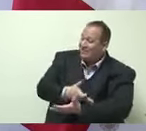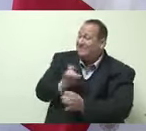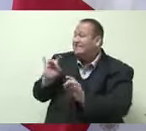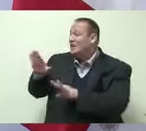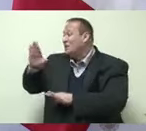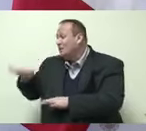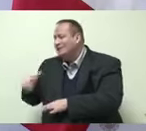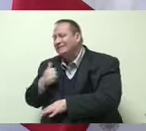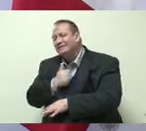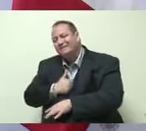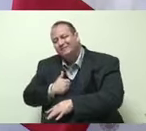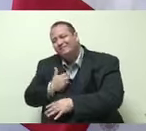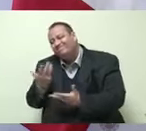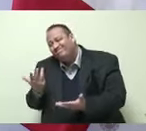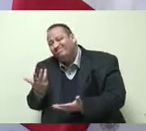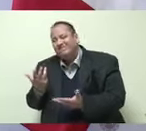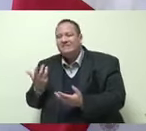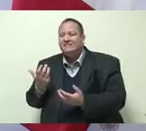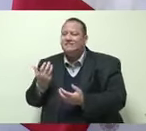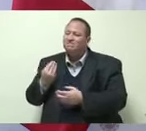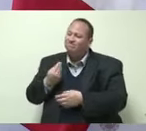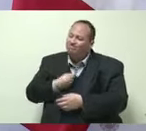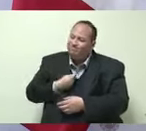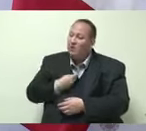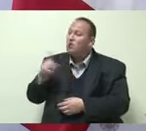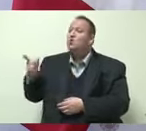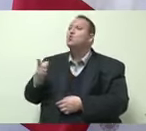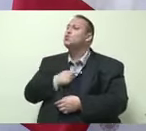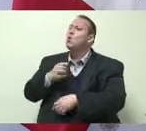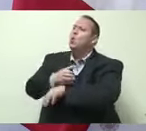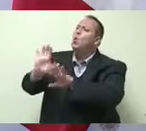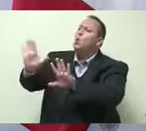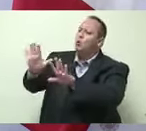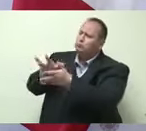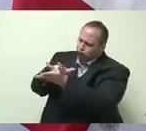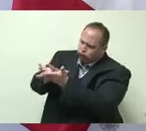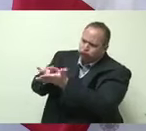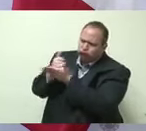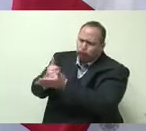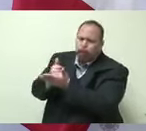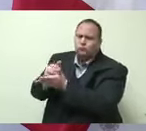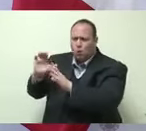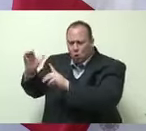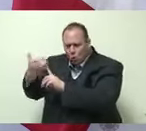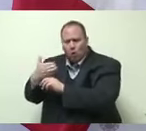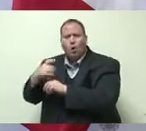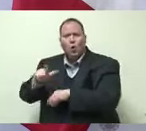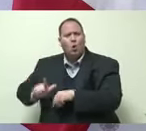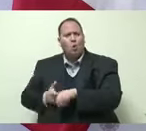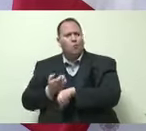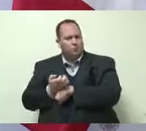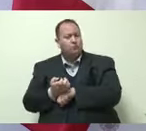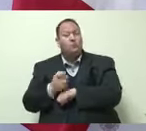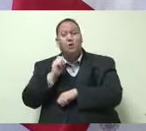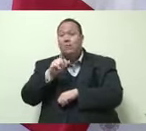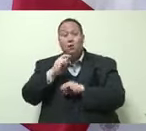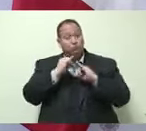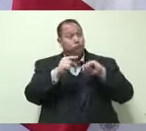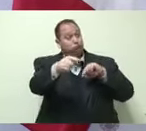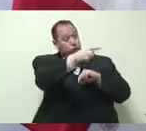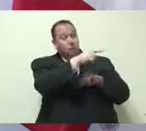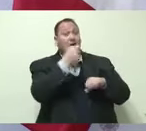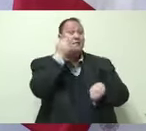resignación. A los compañeros decirles que no están solos, que cuentan con todo el apoyo del gobierno del Estado, con todo el apoyo de sus